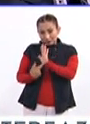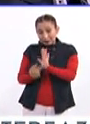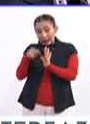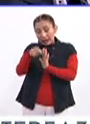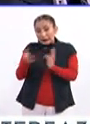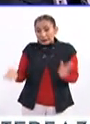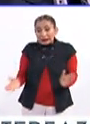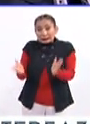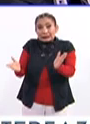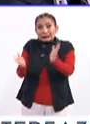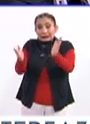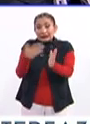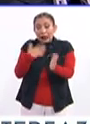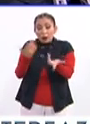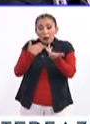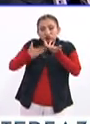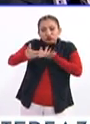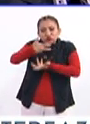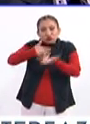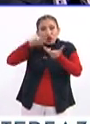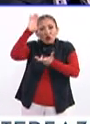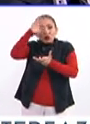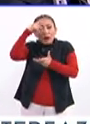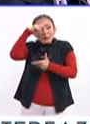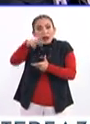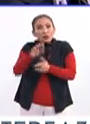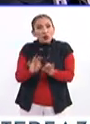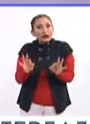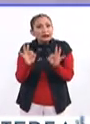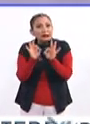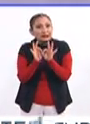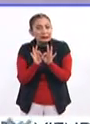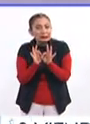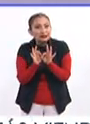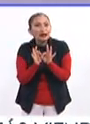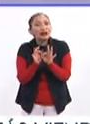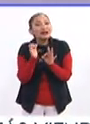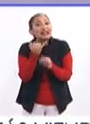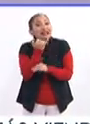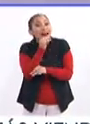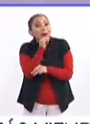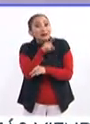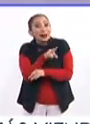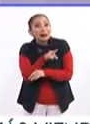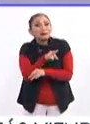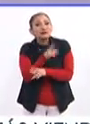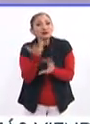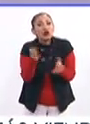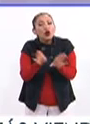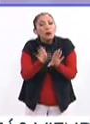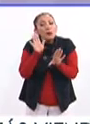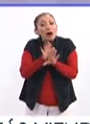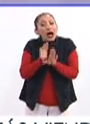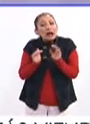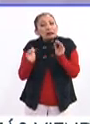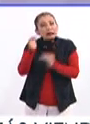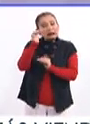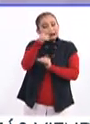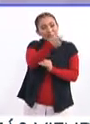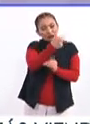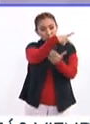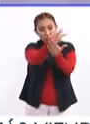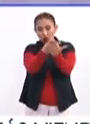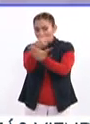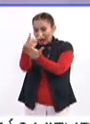este impulso que se le va a dar a la diplomacia cultural por parte de México es muy importante. Y además, pues darle más énfasis a estos